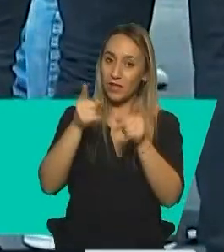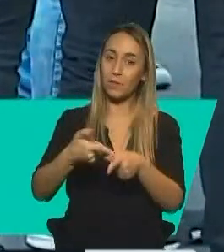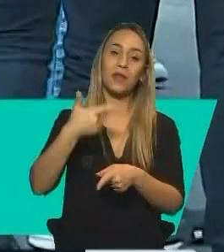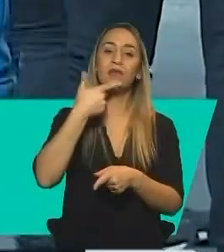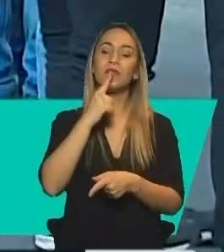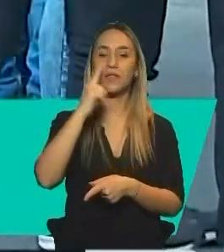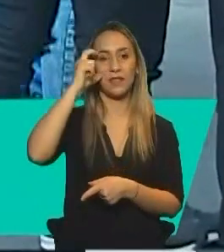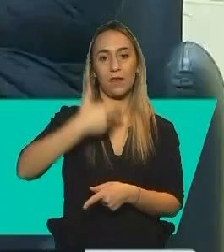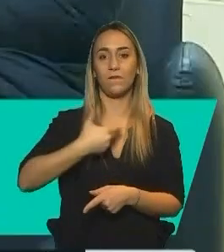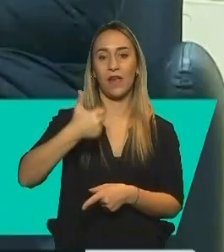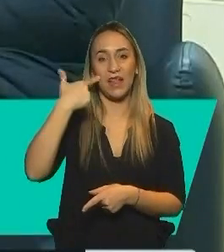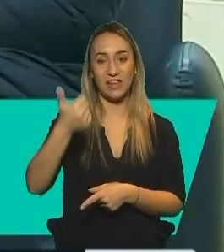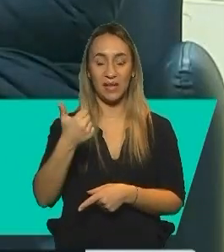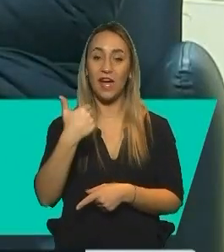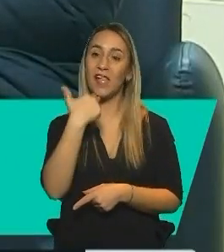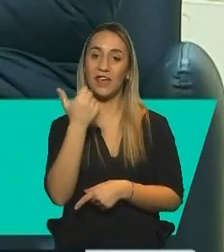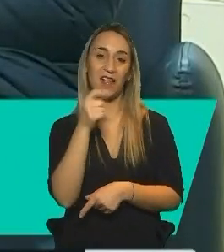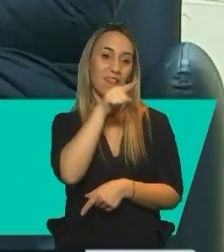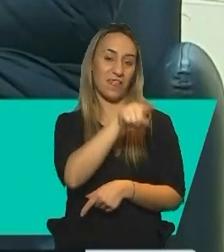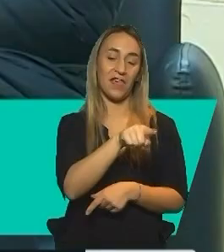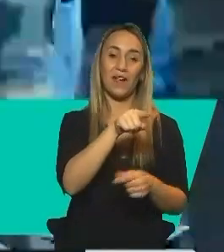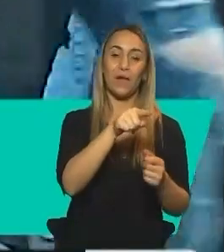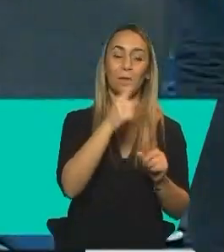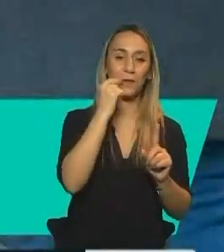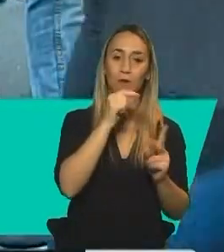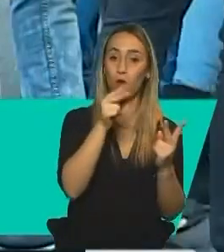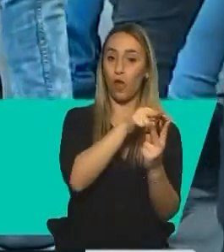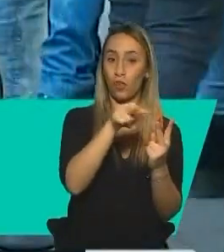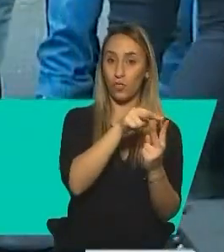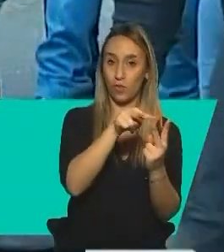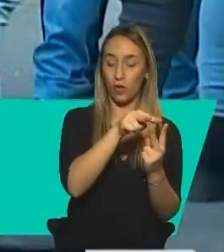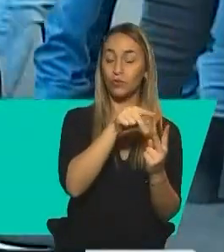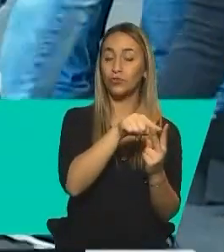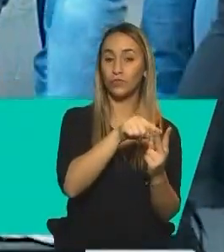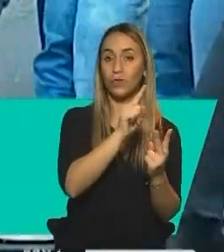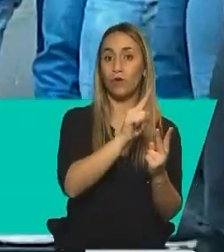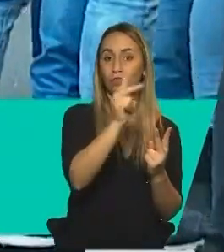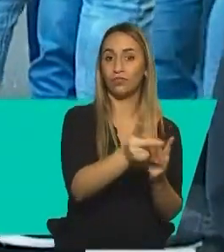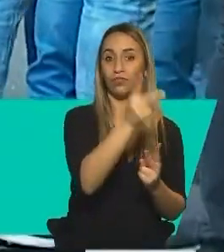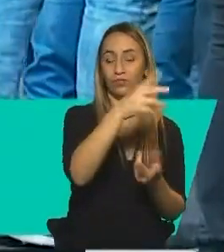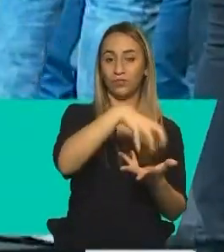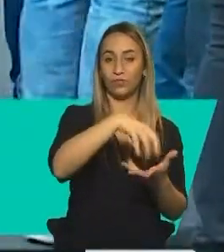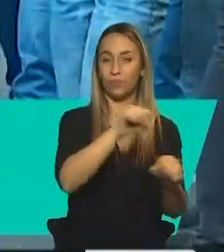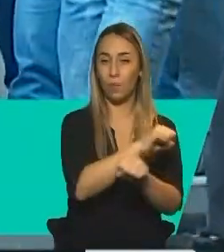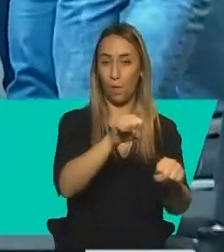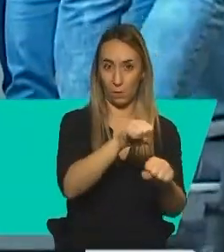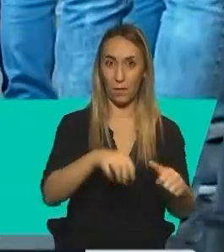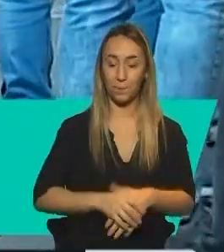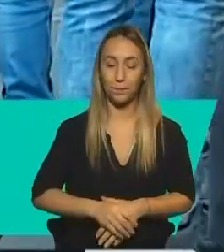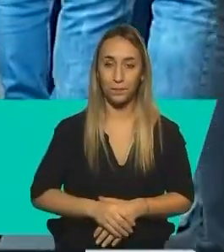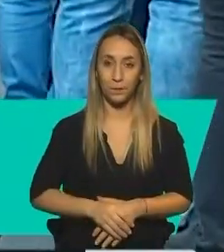Kupchik, es hija de Luis Fernando Kupchik. Hola, Buen Estefanía. Día, ¿qué tal? Ambos son familiares de víctimas fatales del